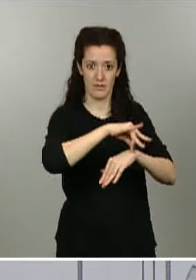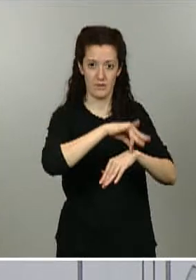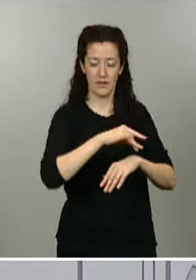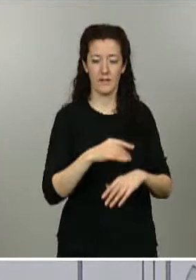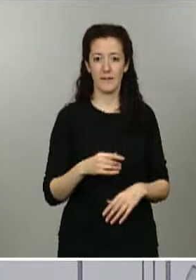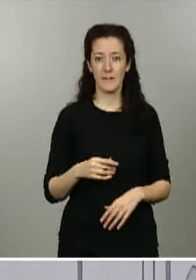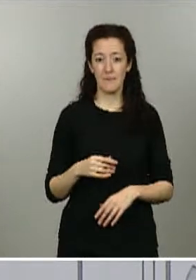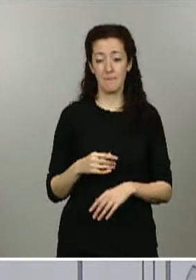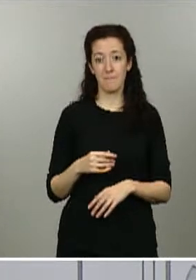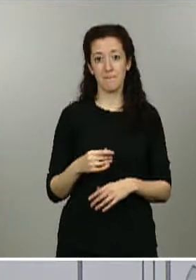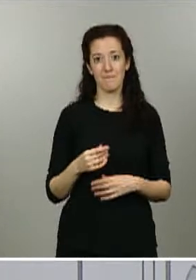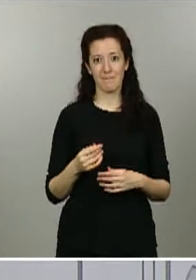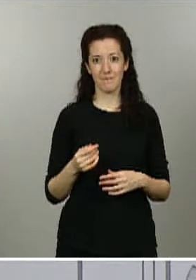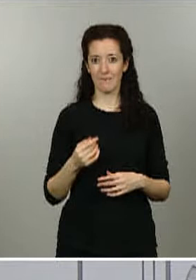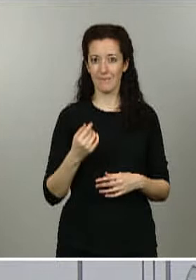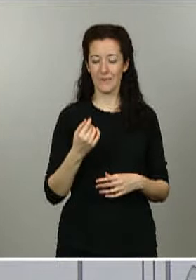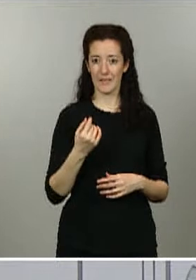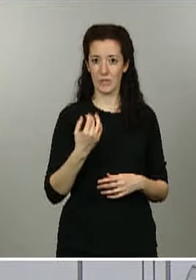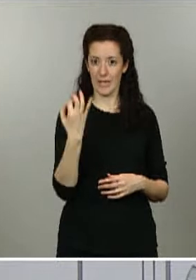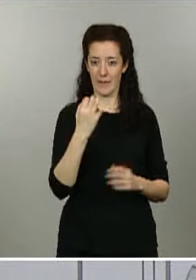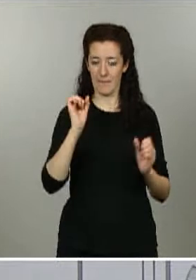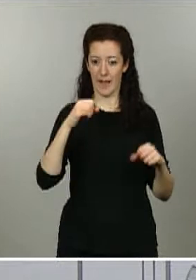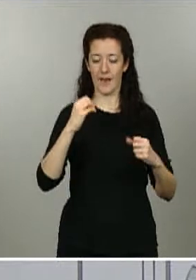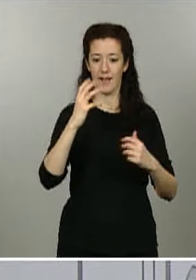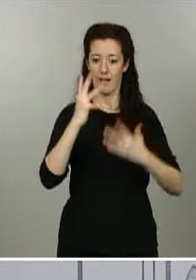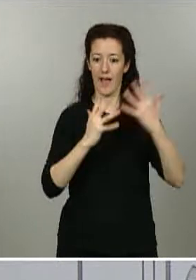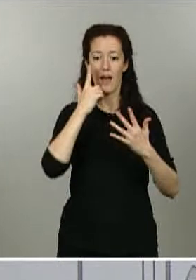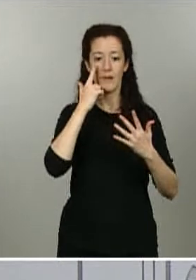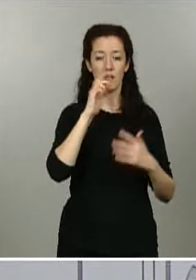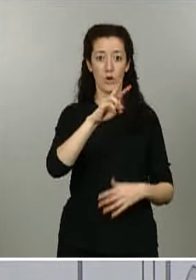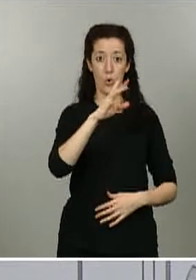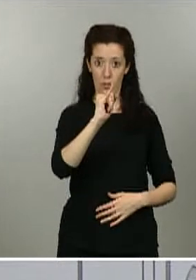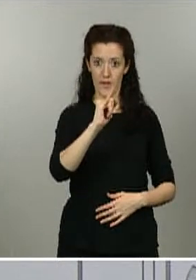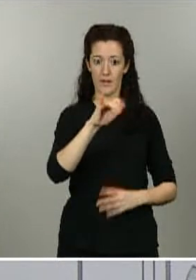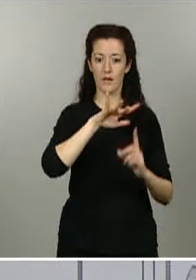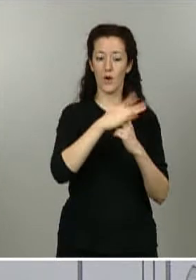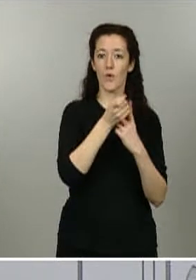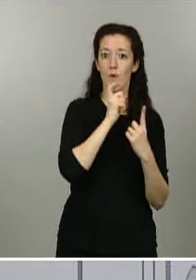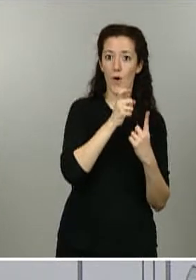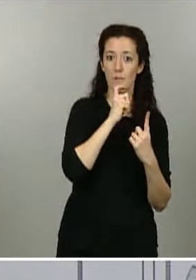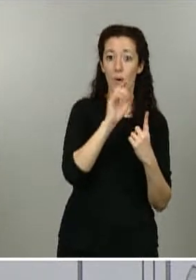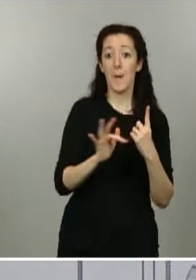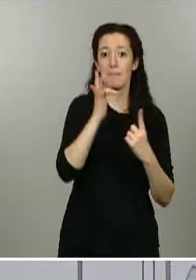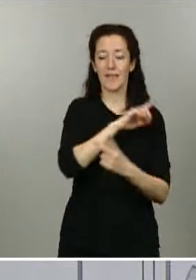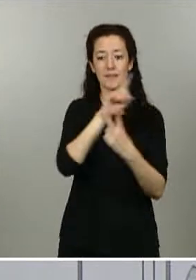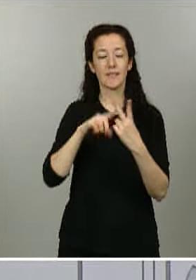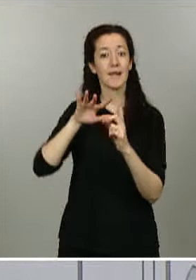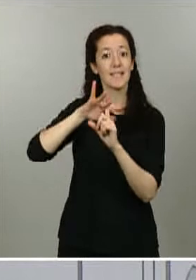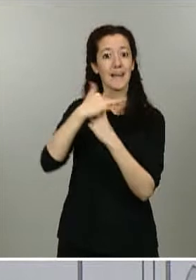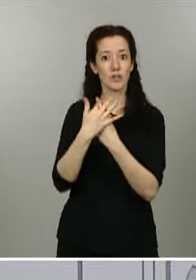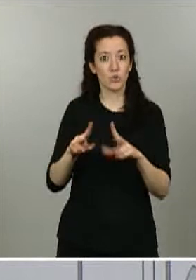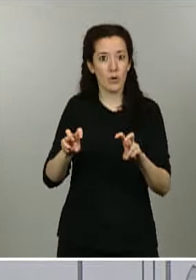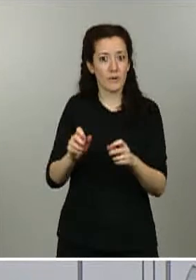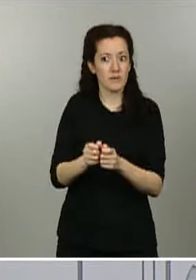paralelamente con el número de casos nuevos, que eso sí que implica un posible incremento de la transmisión. Sabemos que con un